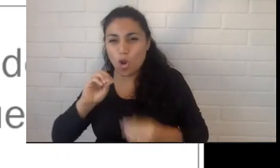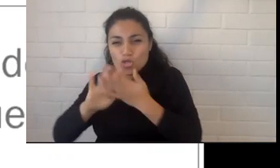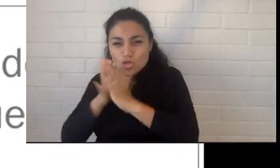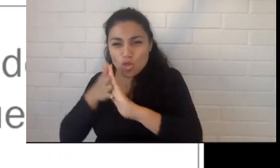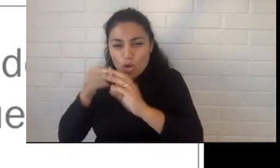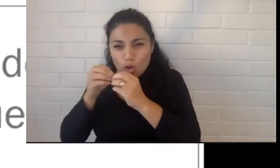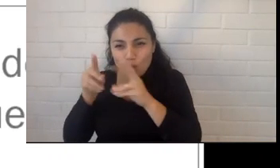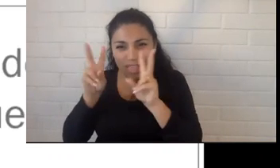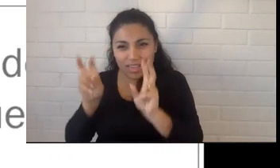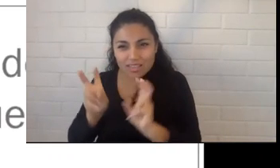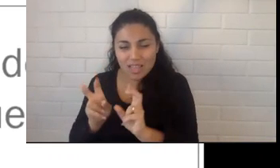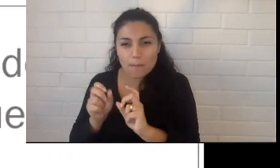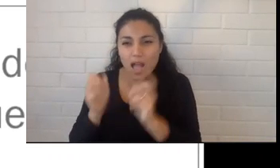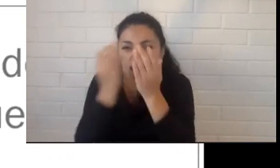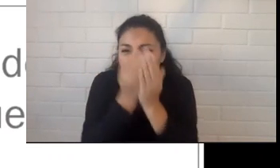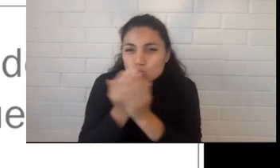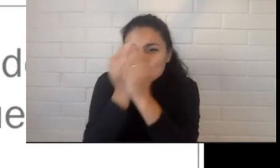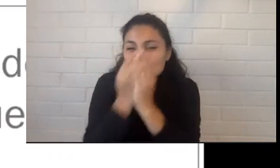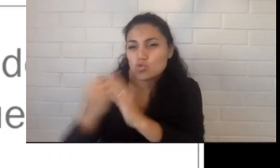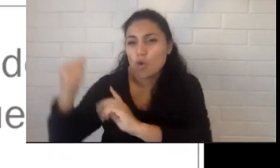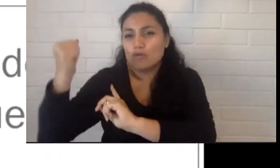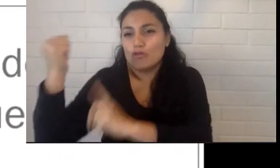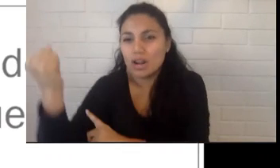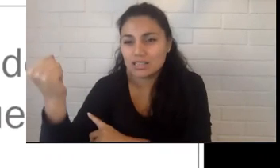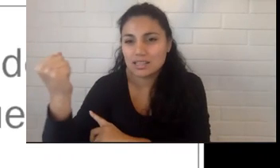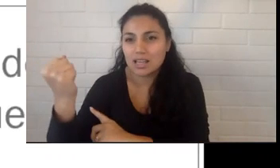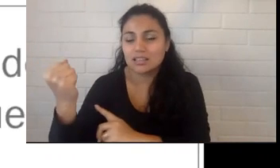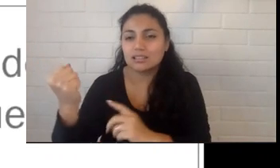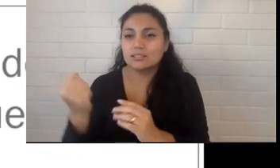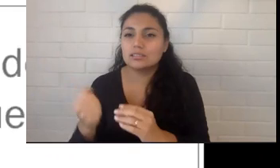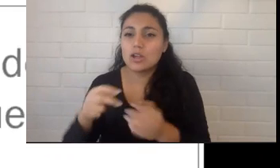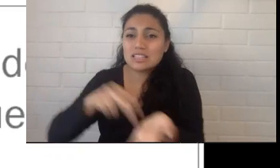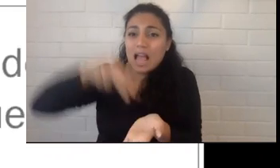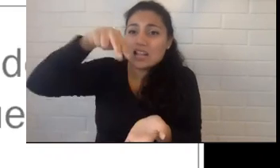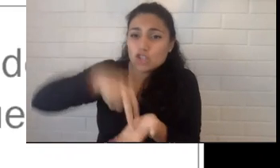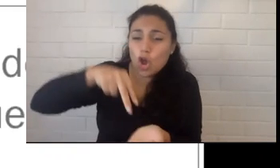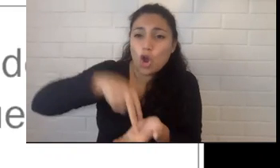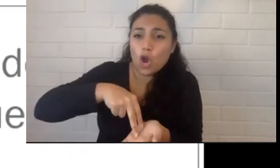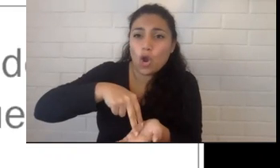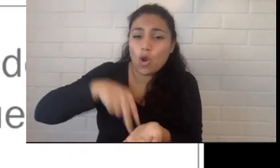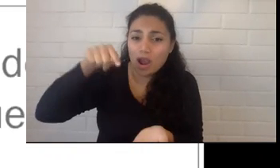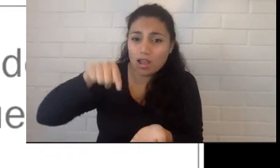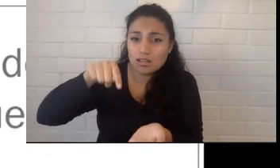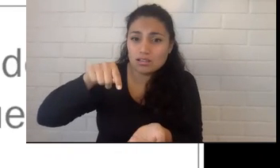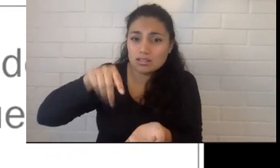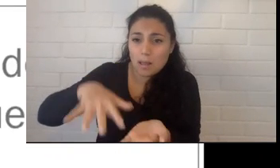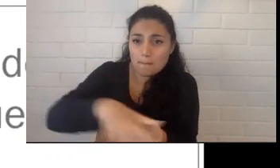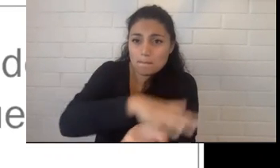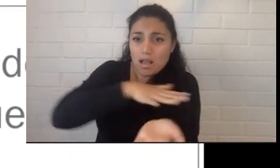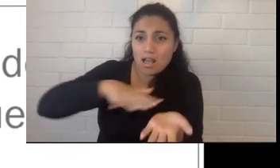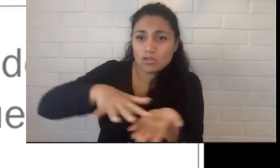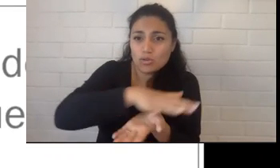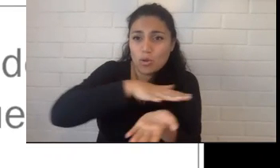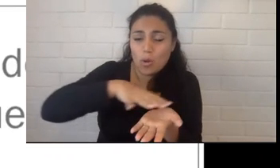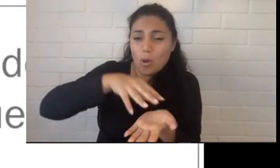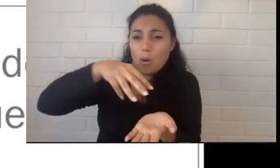haciendo relación al estudio de las fuerzas, ¿ya? Si yo salto sobre esta manta dinamométrica